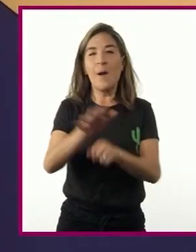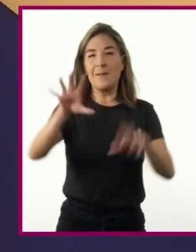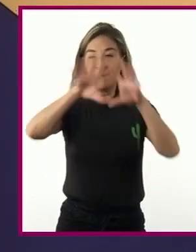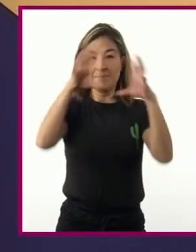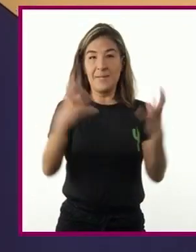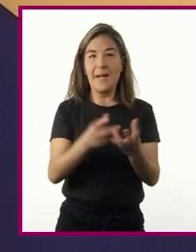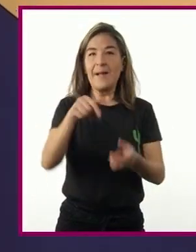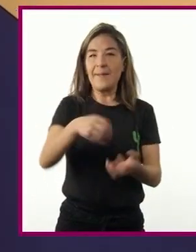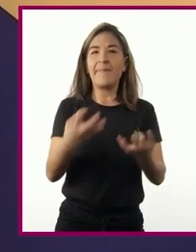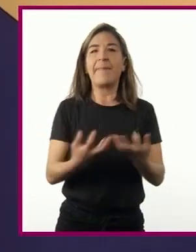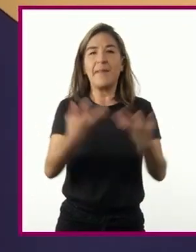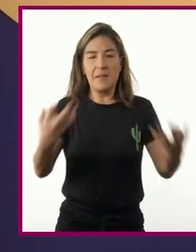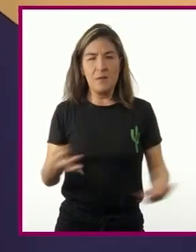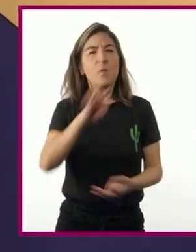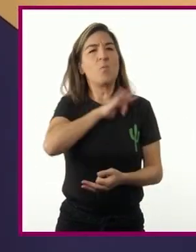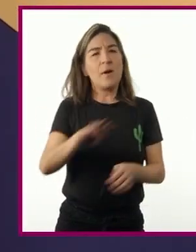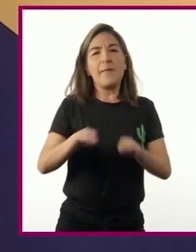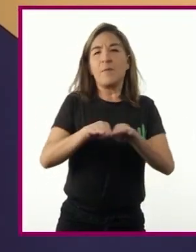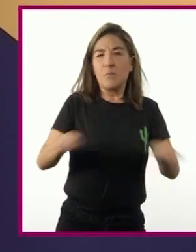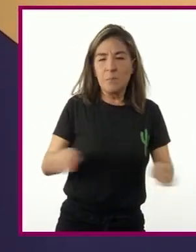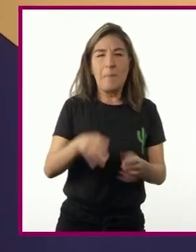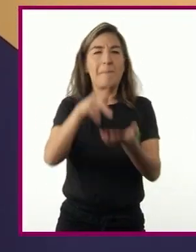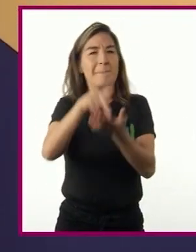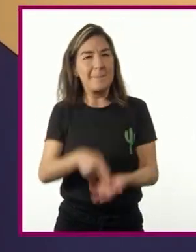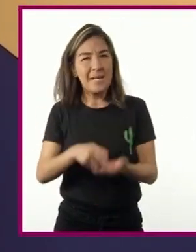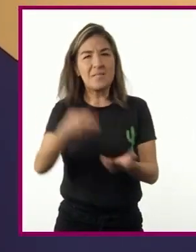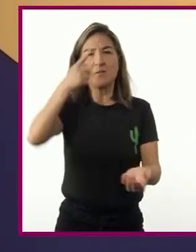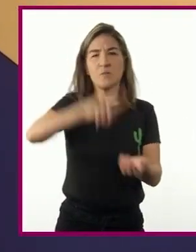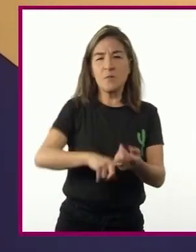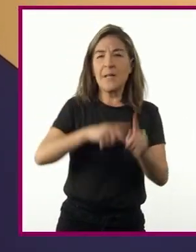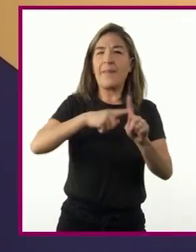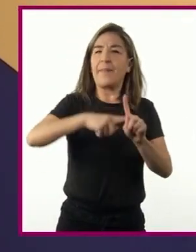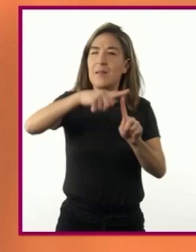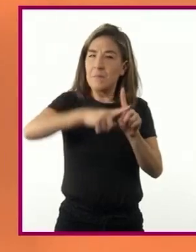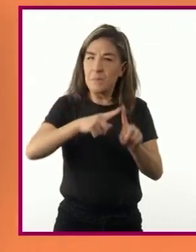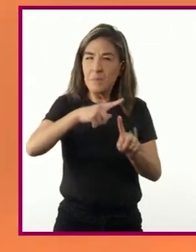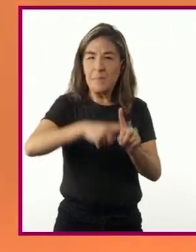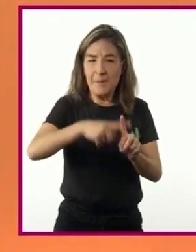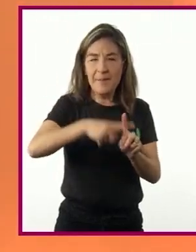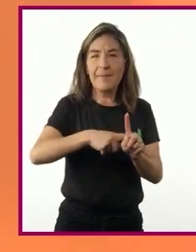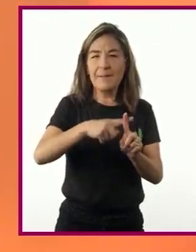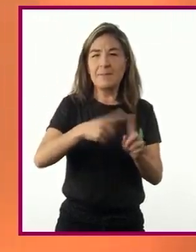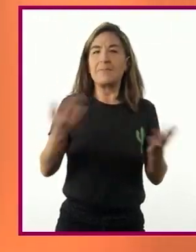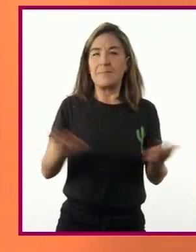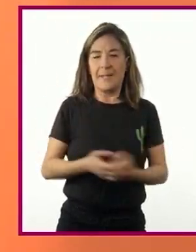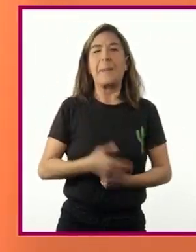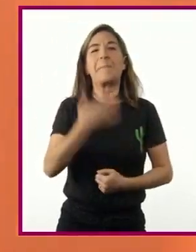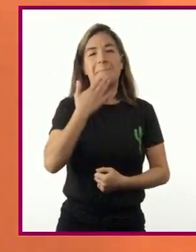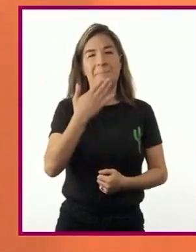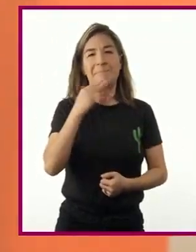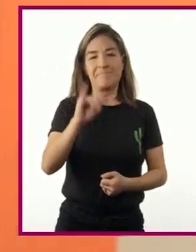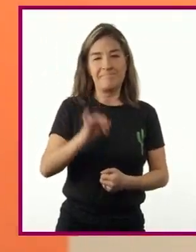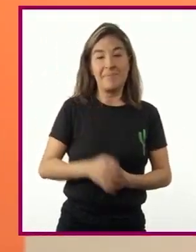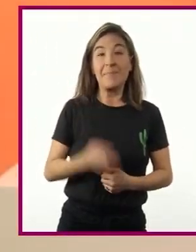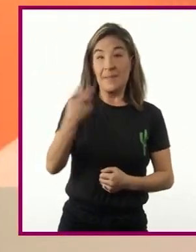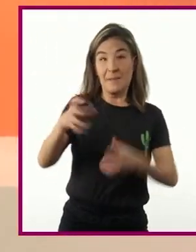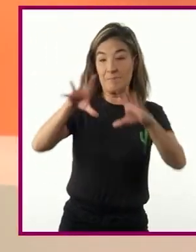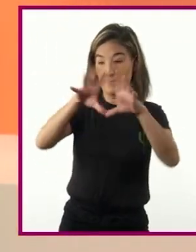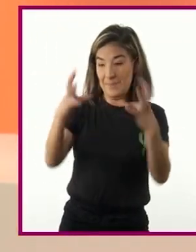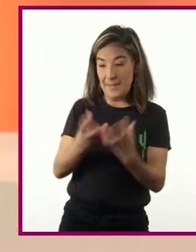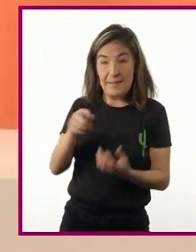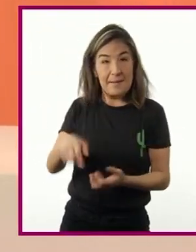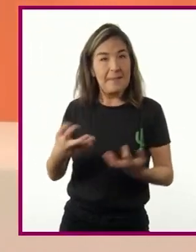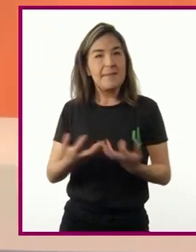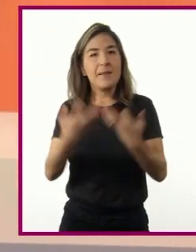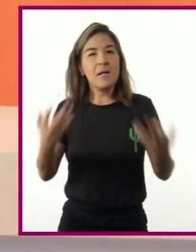medir distancias, masa, volumen, densidad, temperatura. Muy bien, el planeta Tierra tiene sus